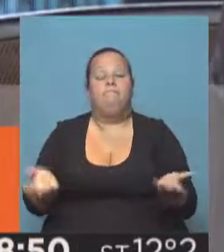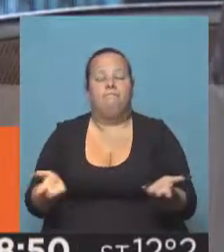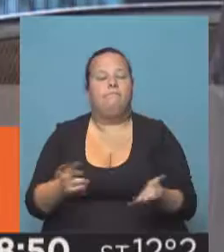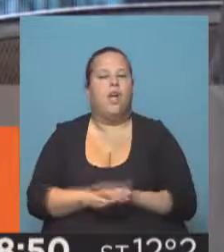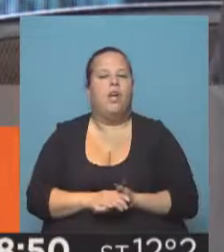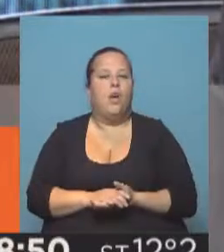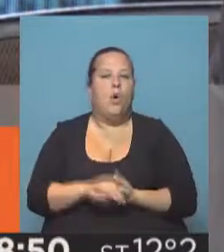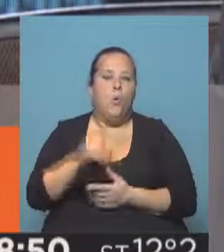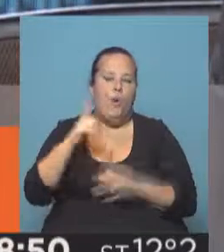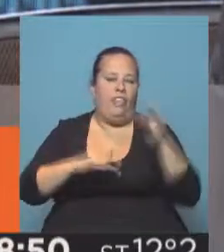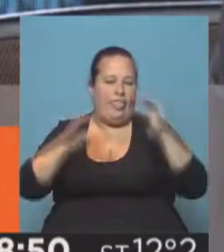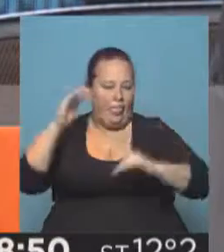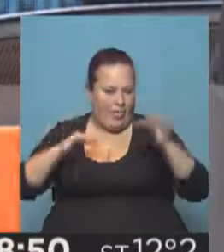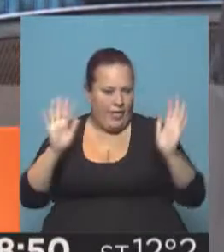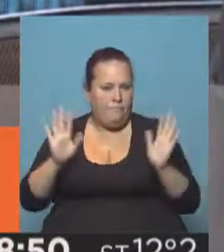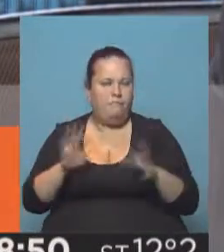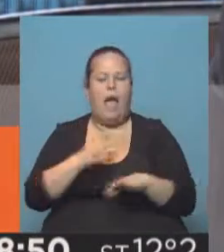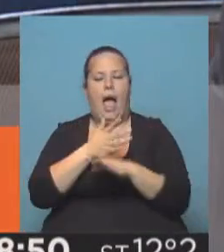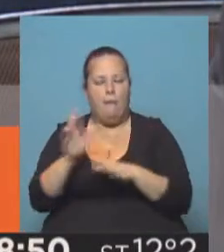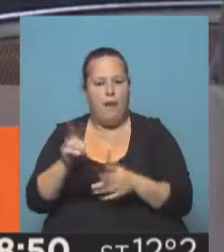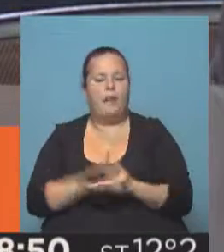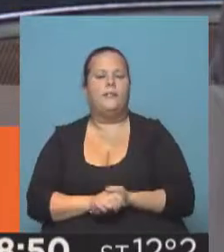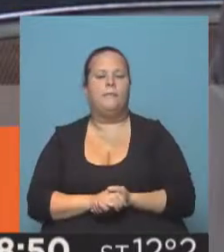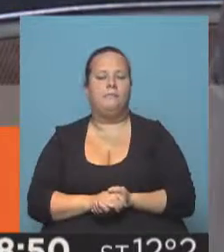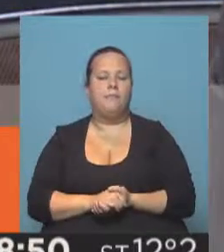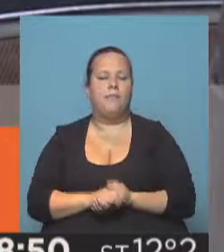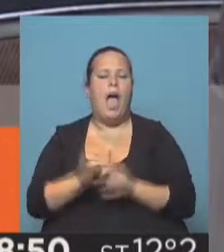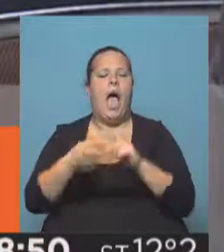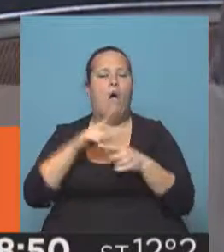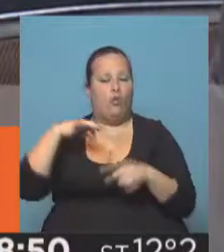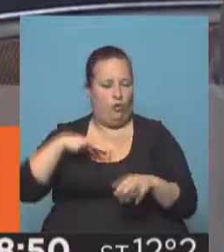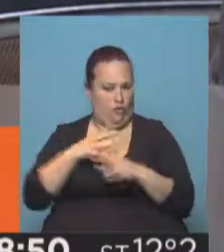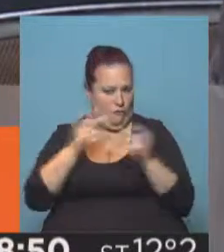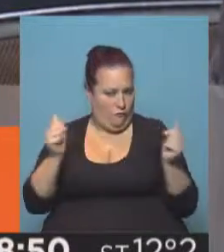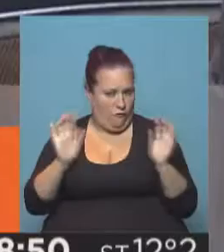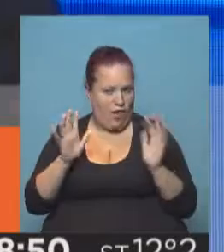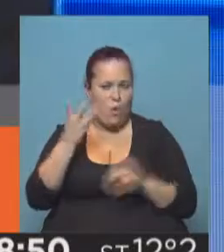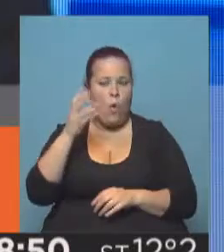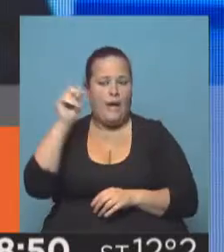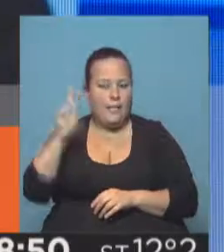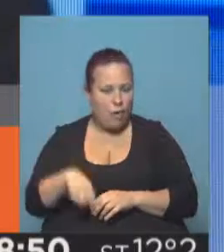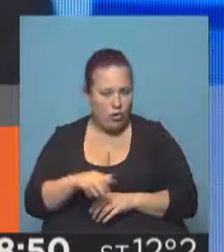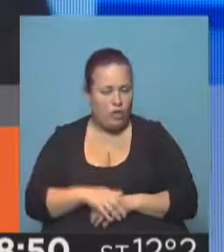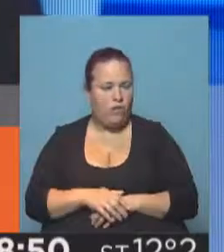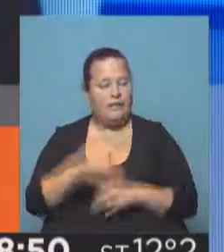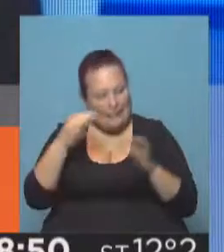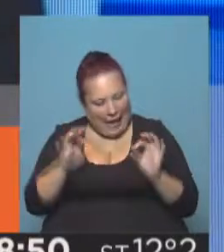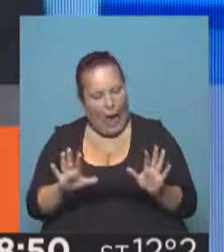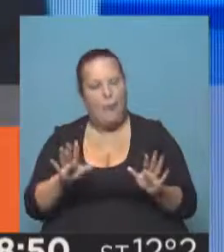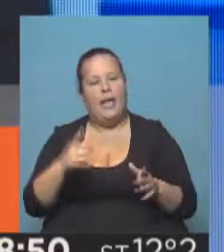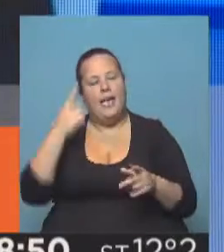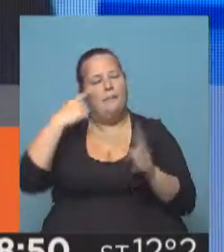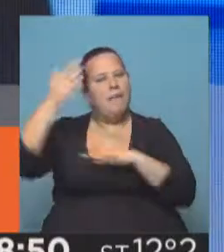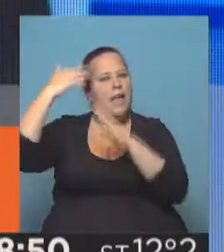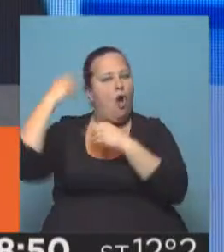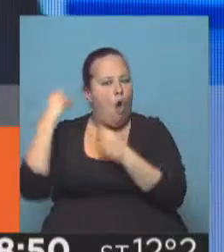De forma muy variable. Por otro lado, las paritarias cerraron en un casi 40%. Está bien, se mira un poco para